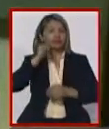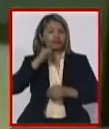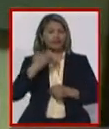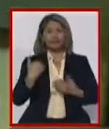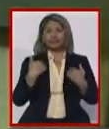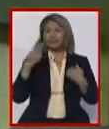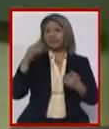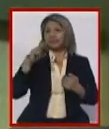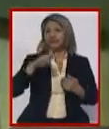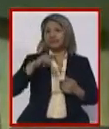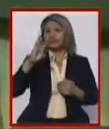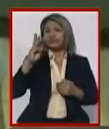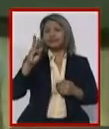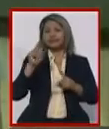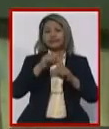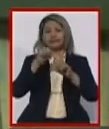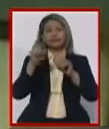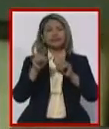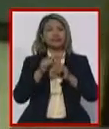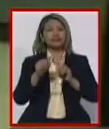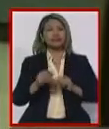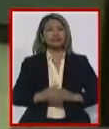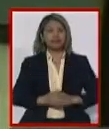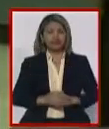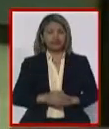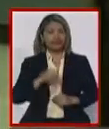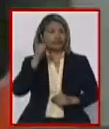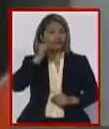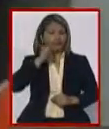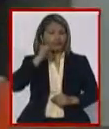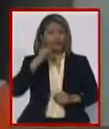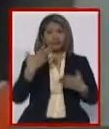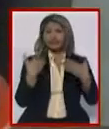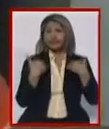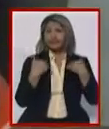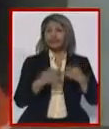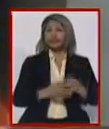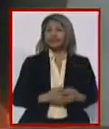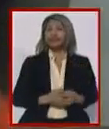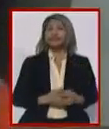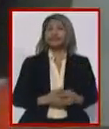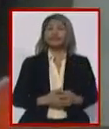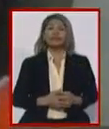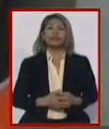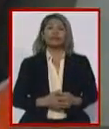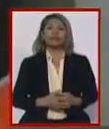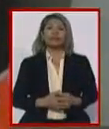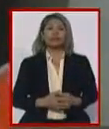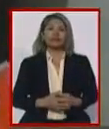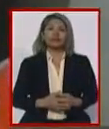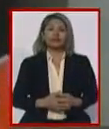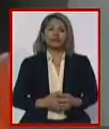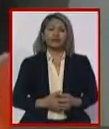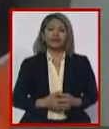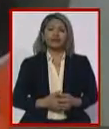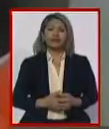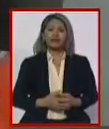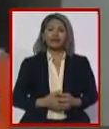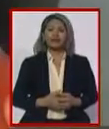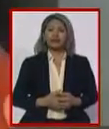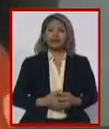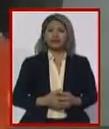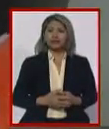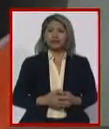menor tiene 26 semanas de gestación. Saben que la menor está en gestación de 28